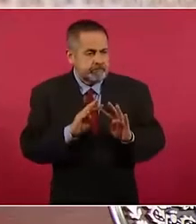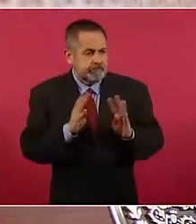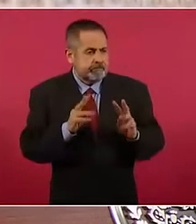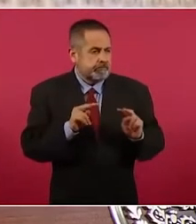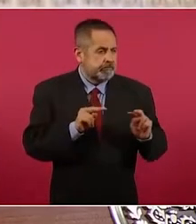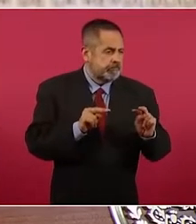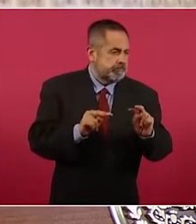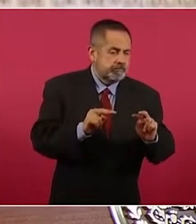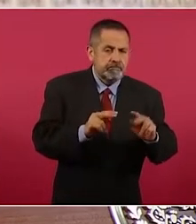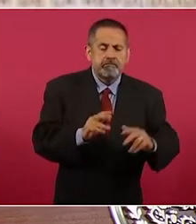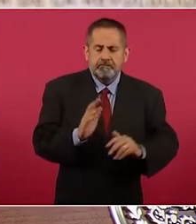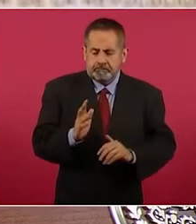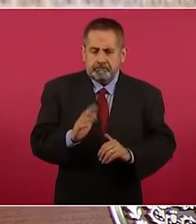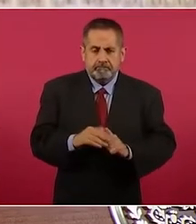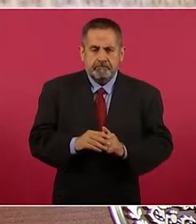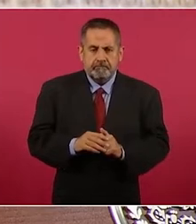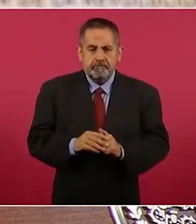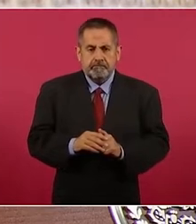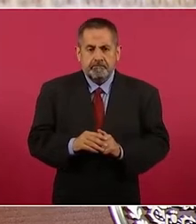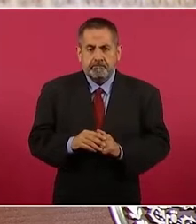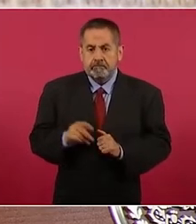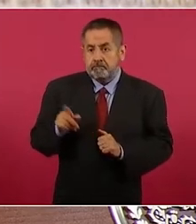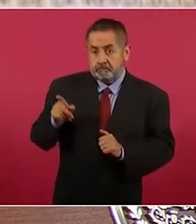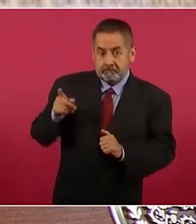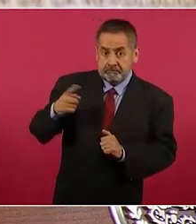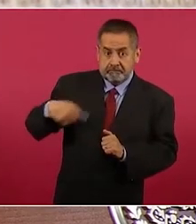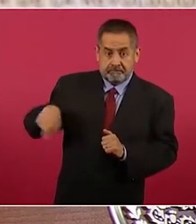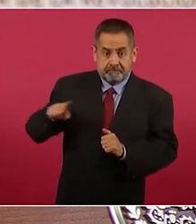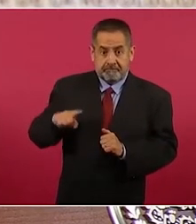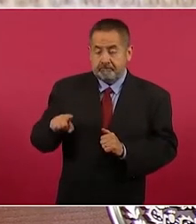que actuó de inmediato.